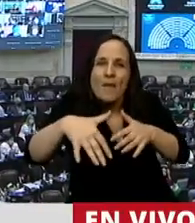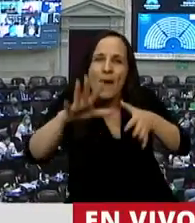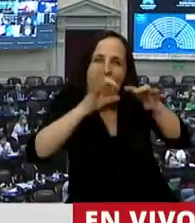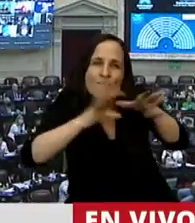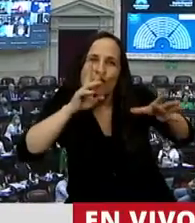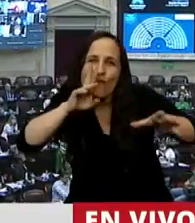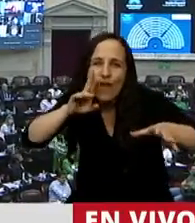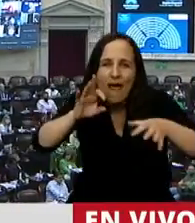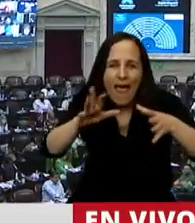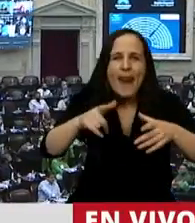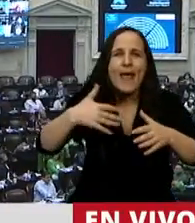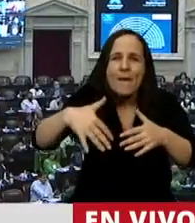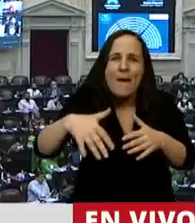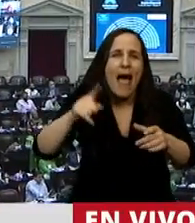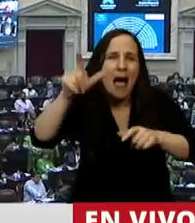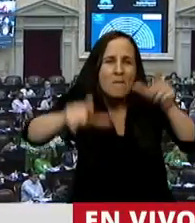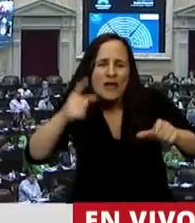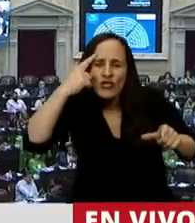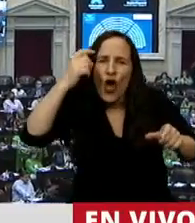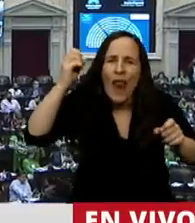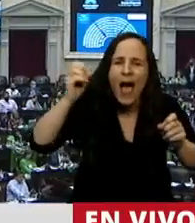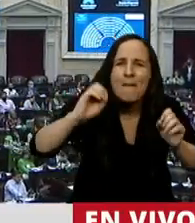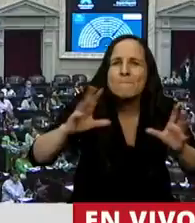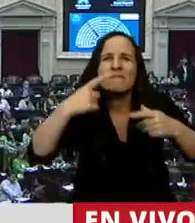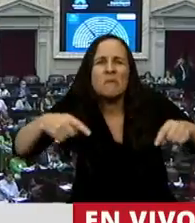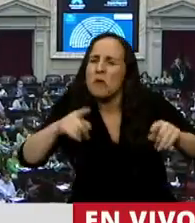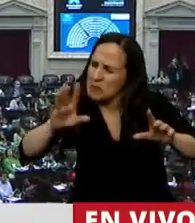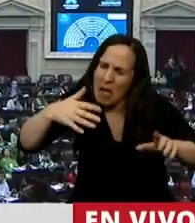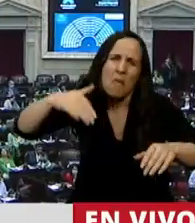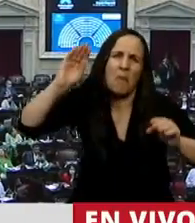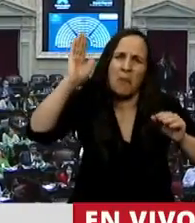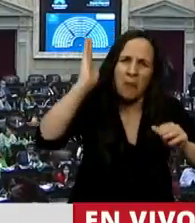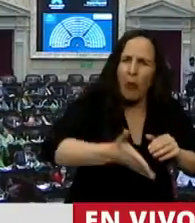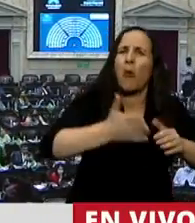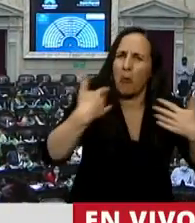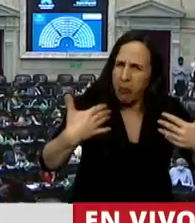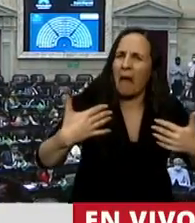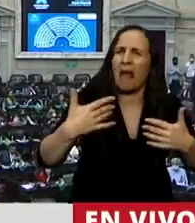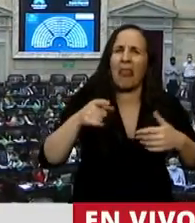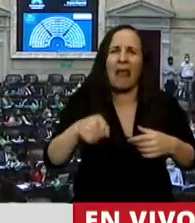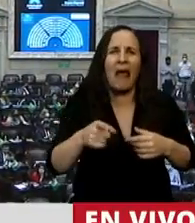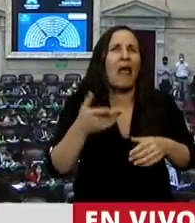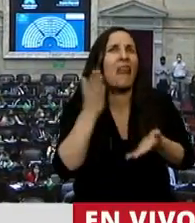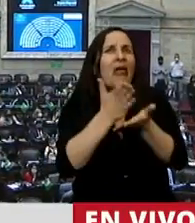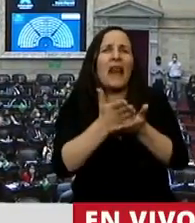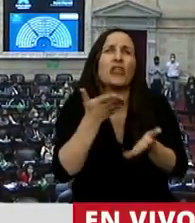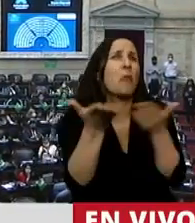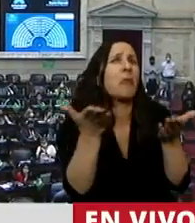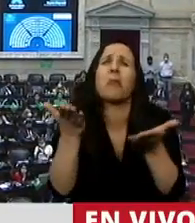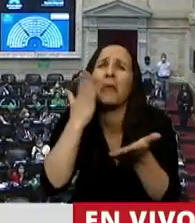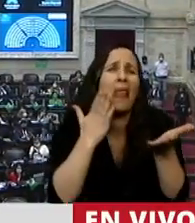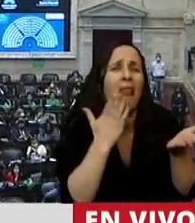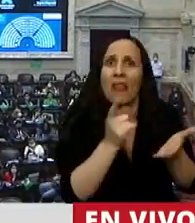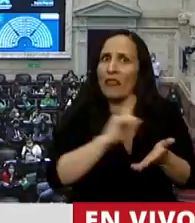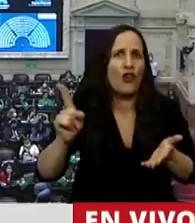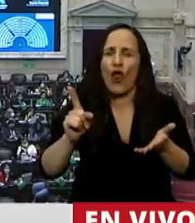femenina, venciendo rancios prejuicios y dejando de implorar sus derechos. Estos no se mendigan, se conquistan.